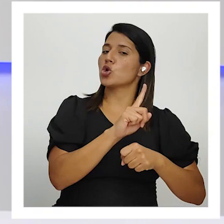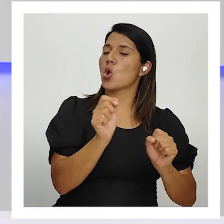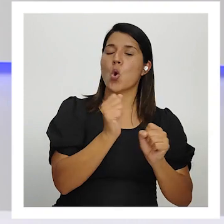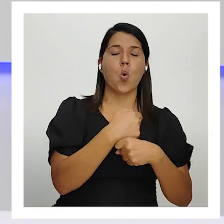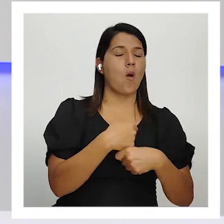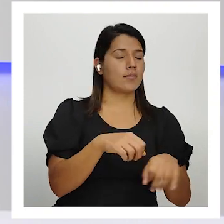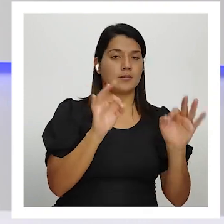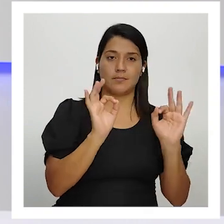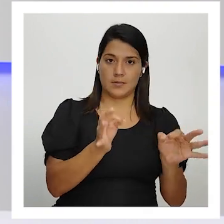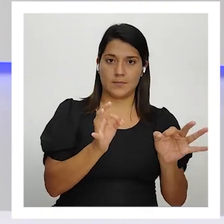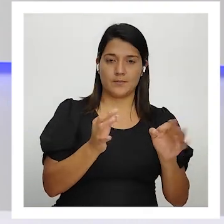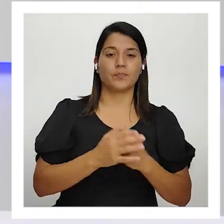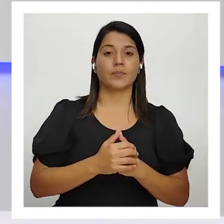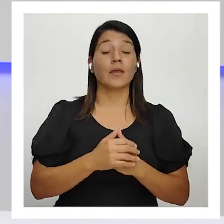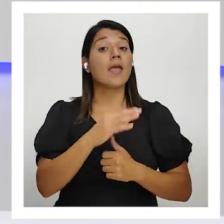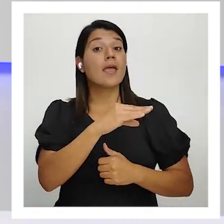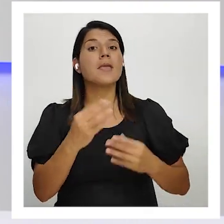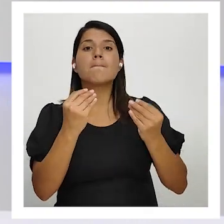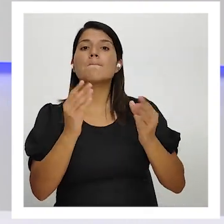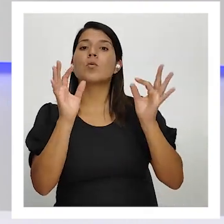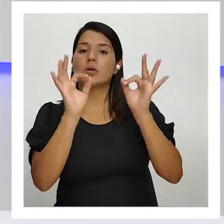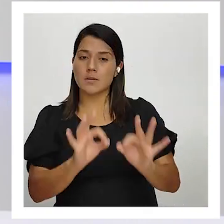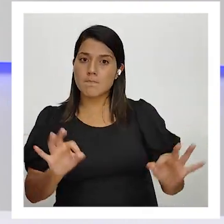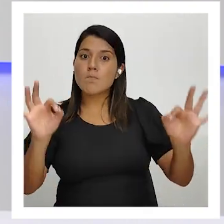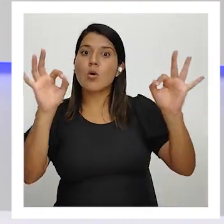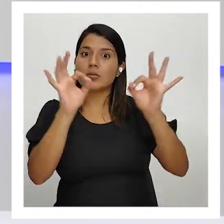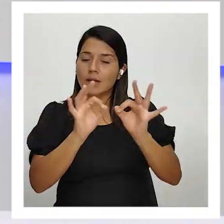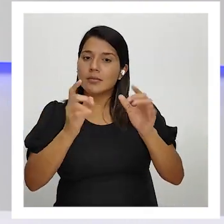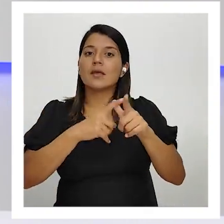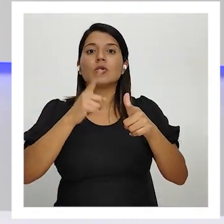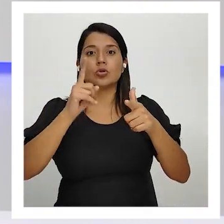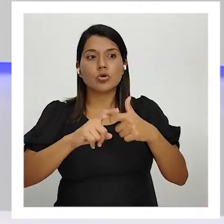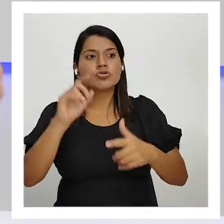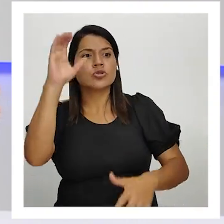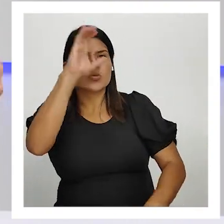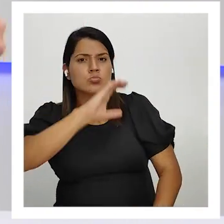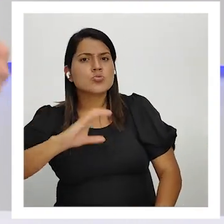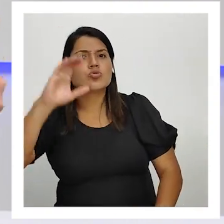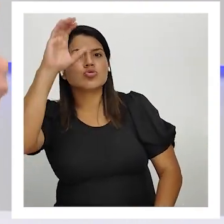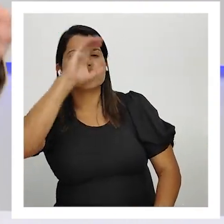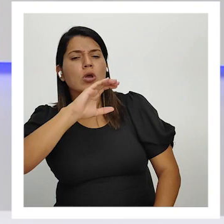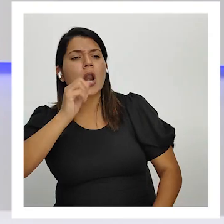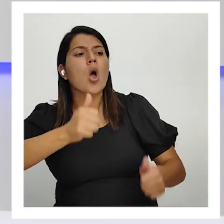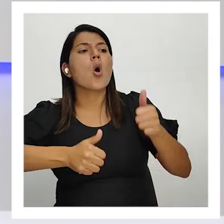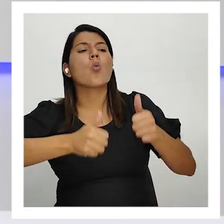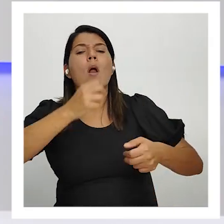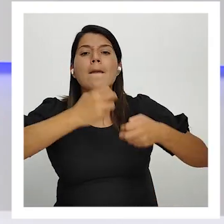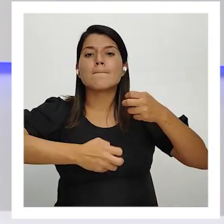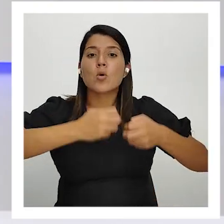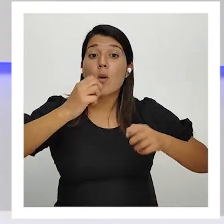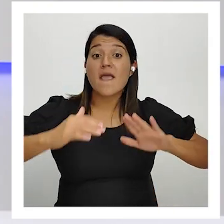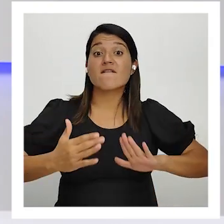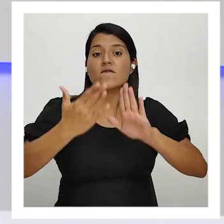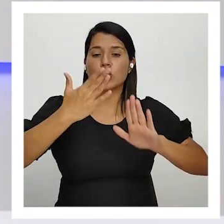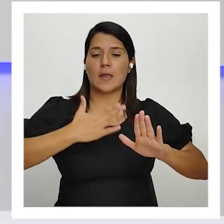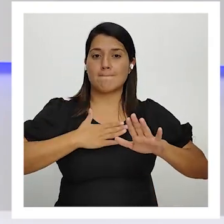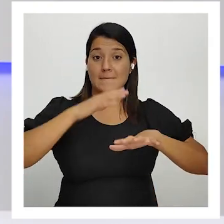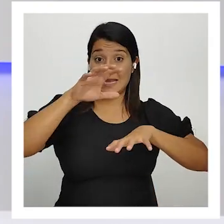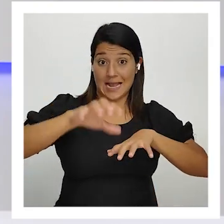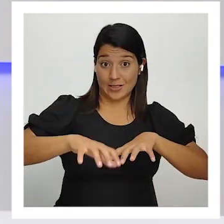bien. Y es importante, entonces, buscar cuáles son los problemas que enfrenta mi cantón en